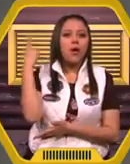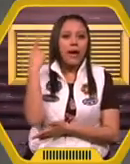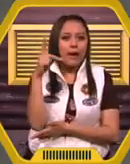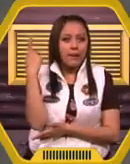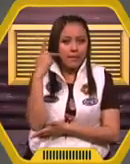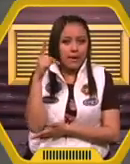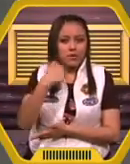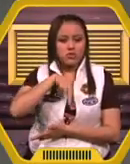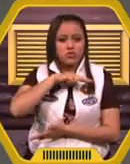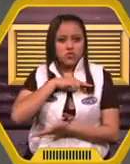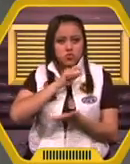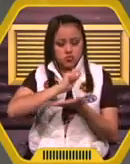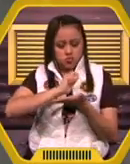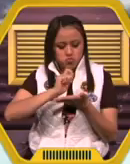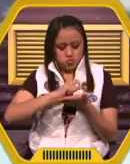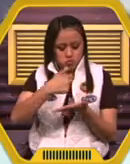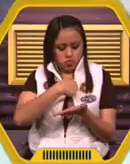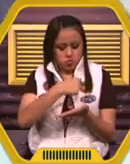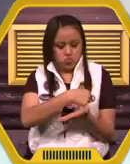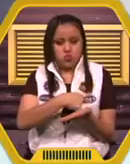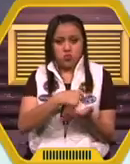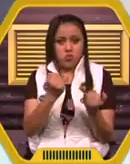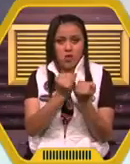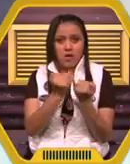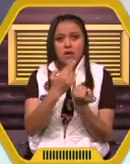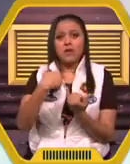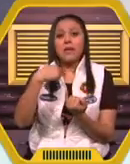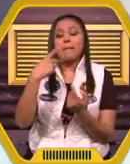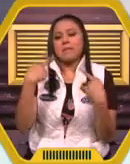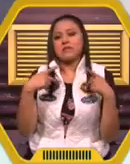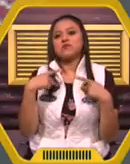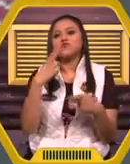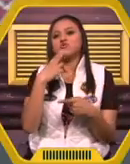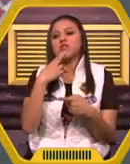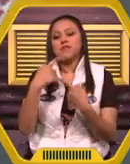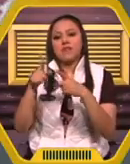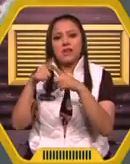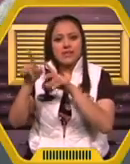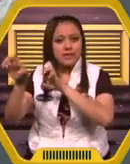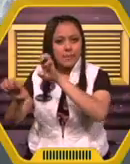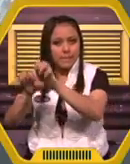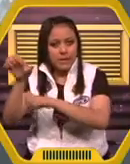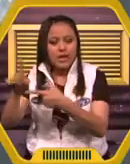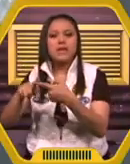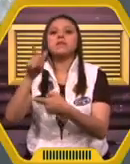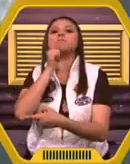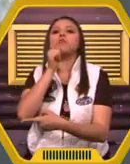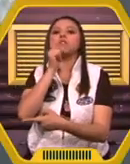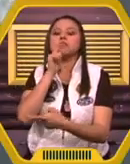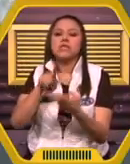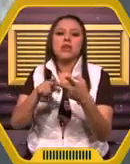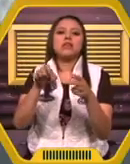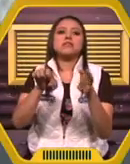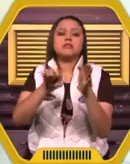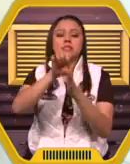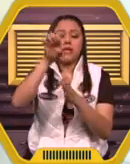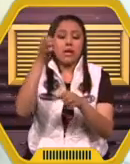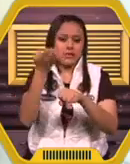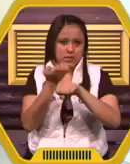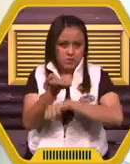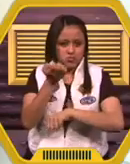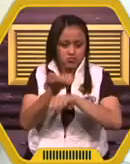se bordan muchos de los parches que se utilizan en los corporativos policíacos en Estados Unidos, en